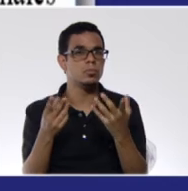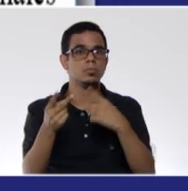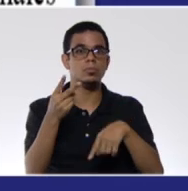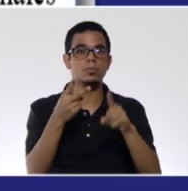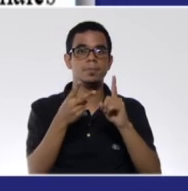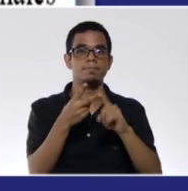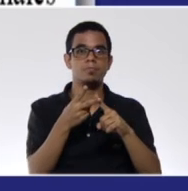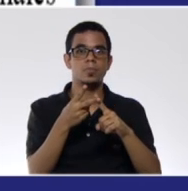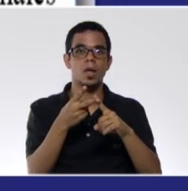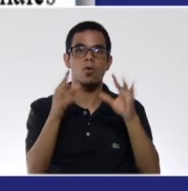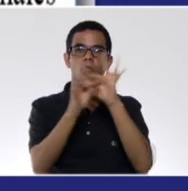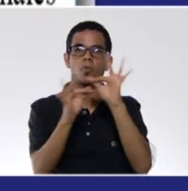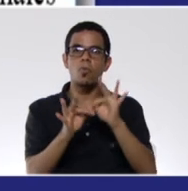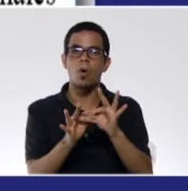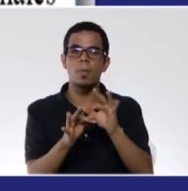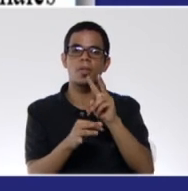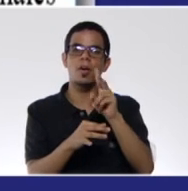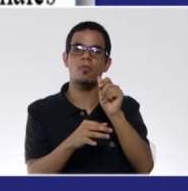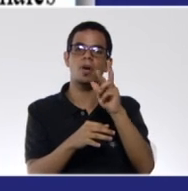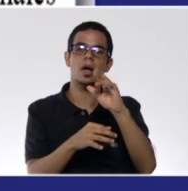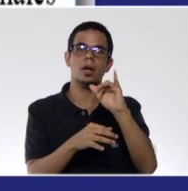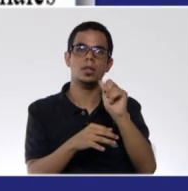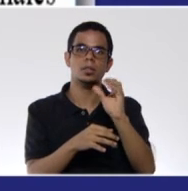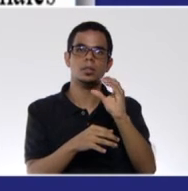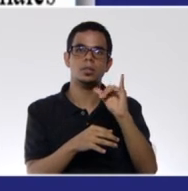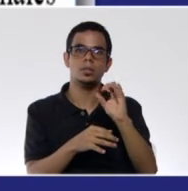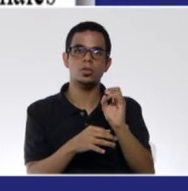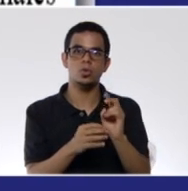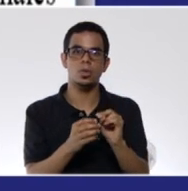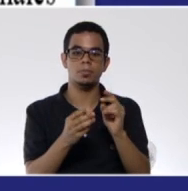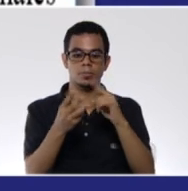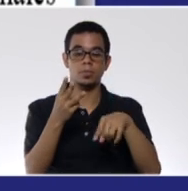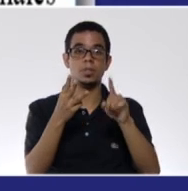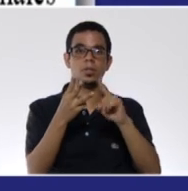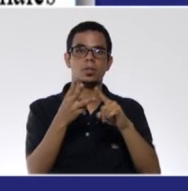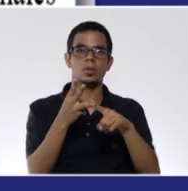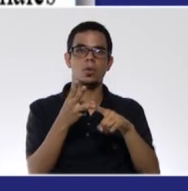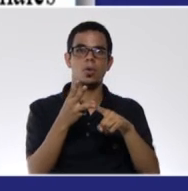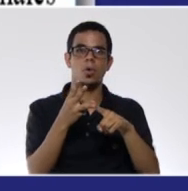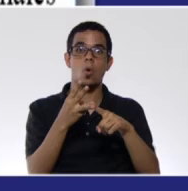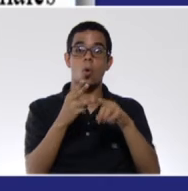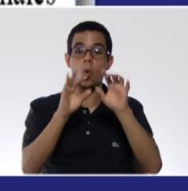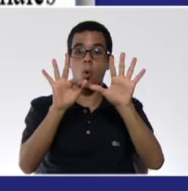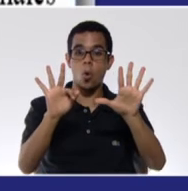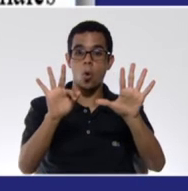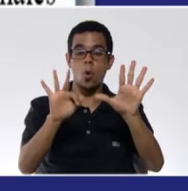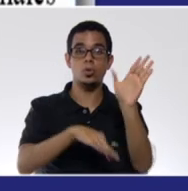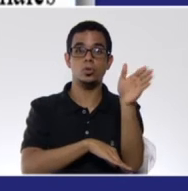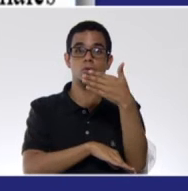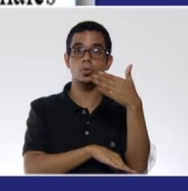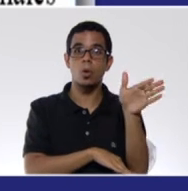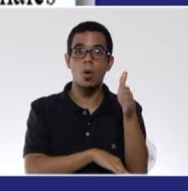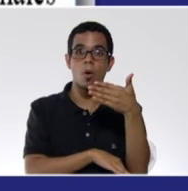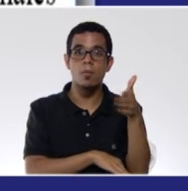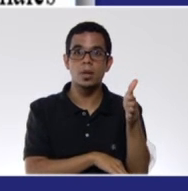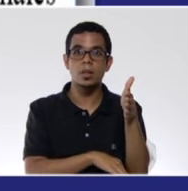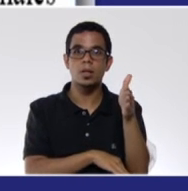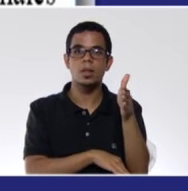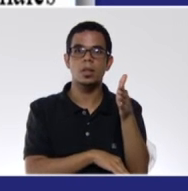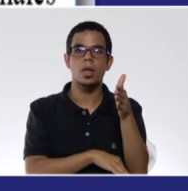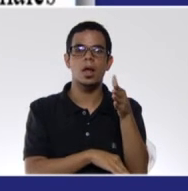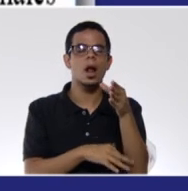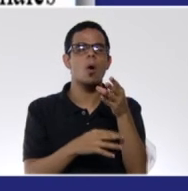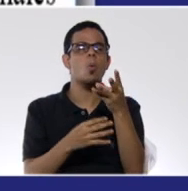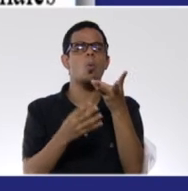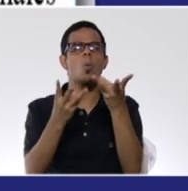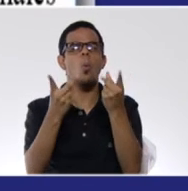variaciones y con 8 banderas diferentes, cuántas señales pueden hacerse izándolas de 3 en